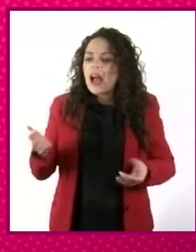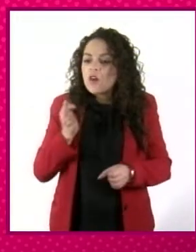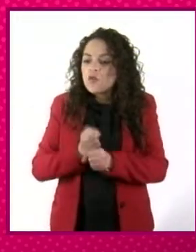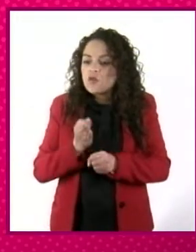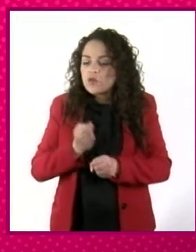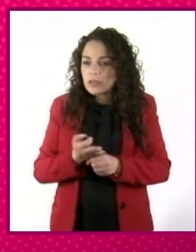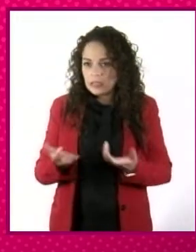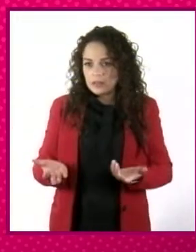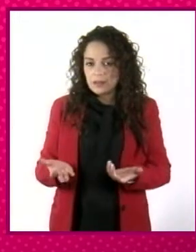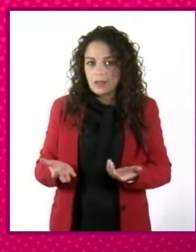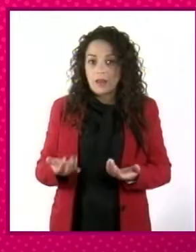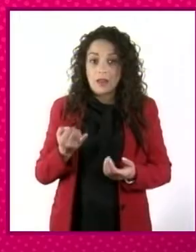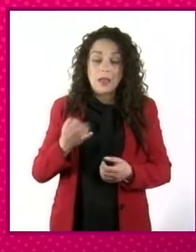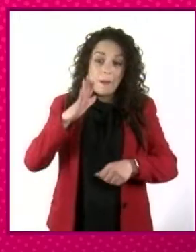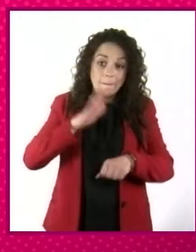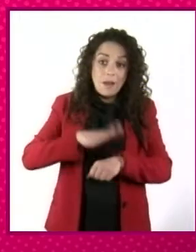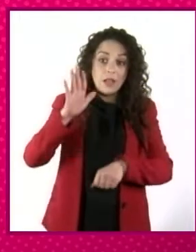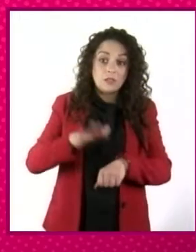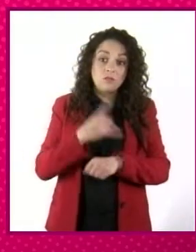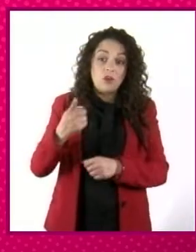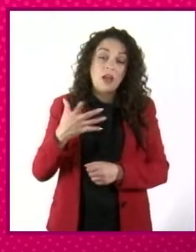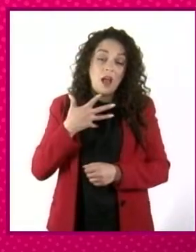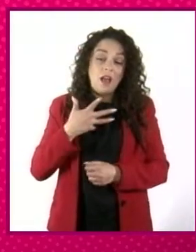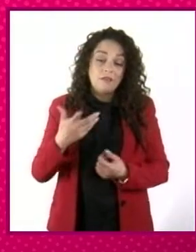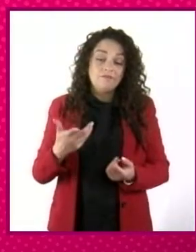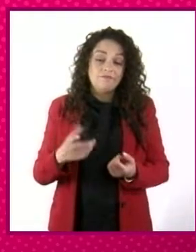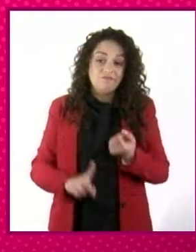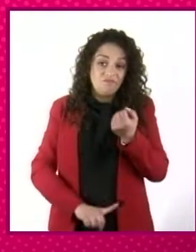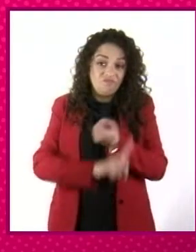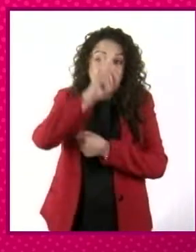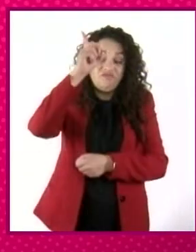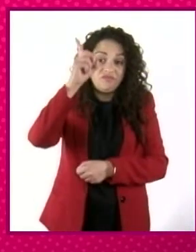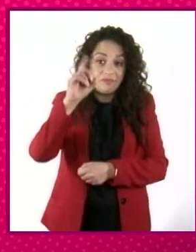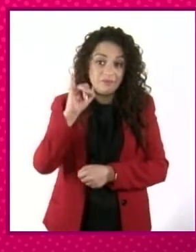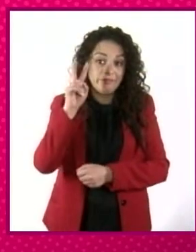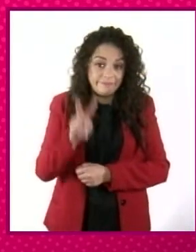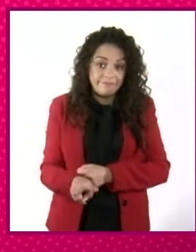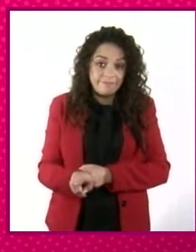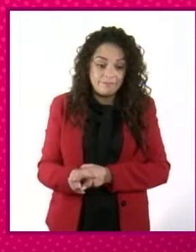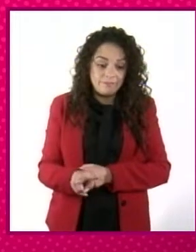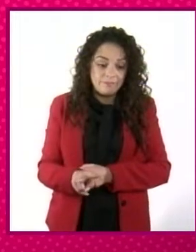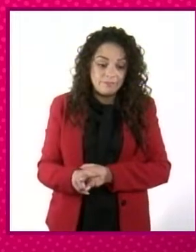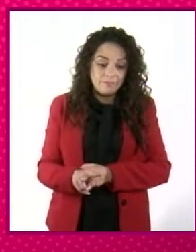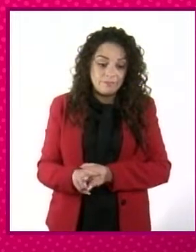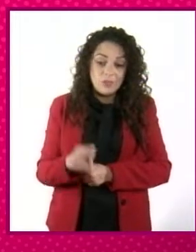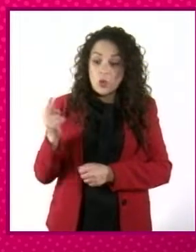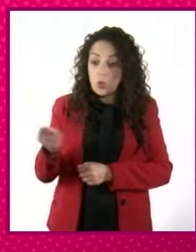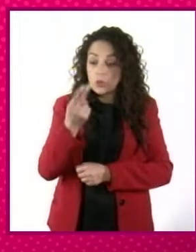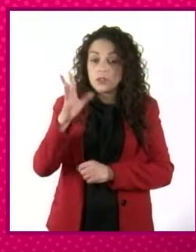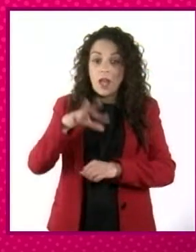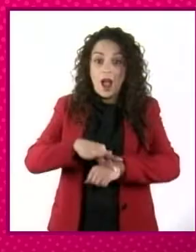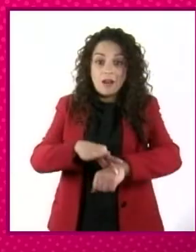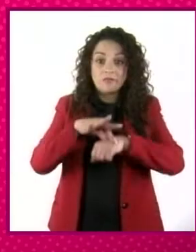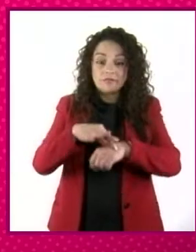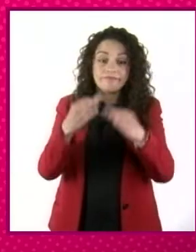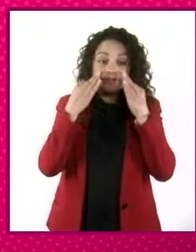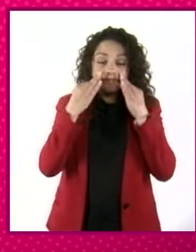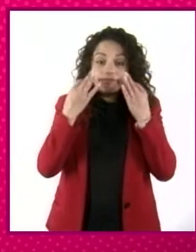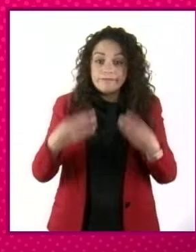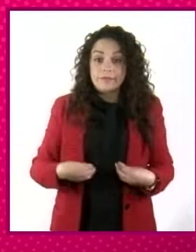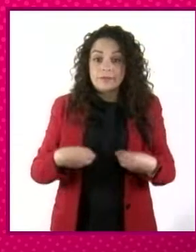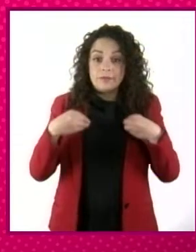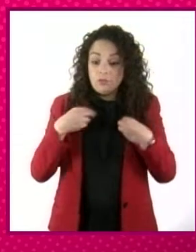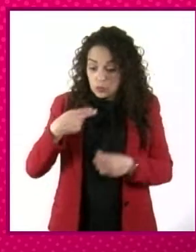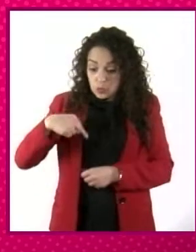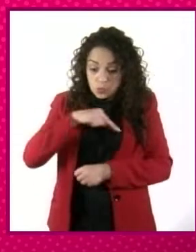en este tiempo, que es un tiempo de crisis y que a ustedes les ha tocado vivir, que nos está tocando vivir y que